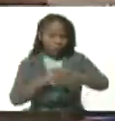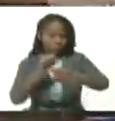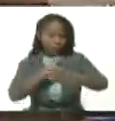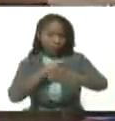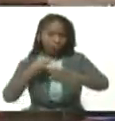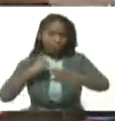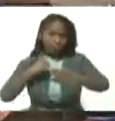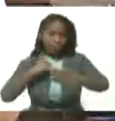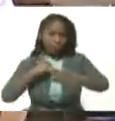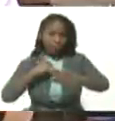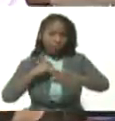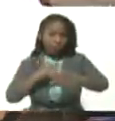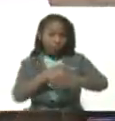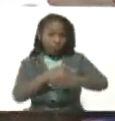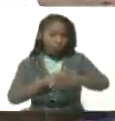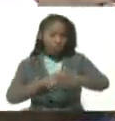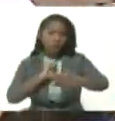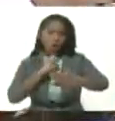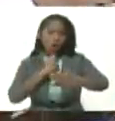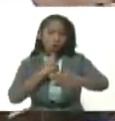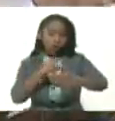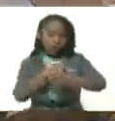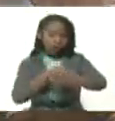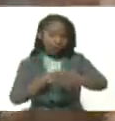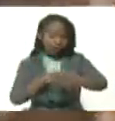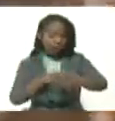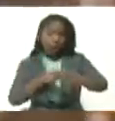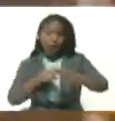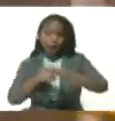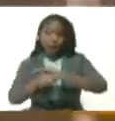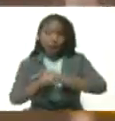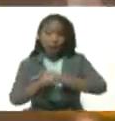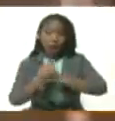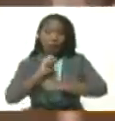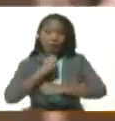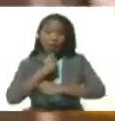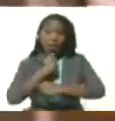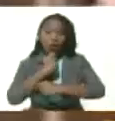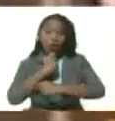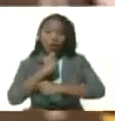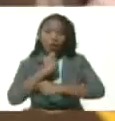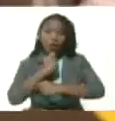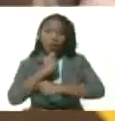personalizado, escaneamos los códigos, entramos con el código,